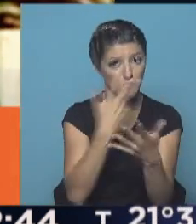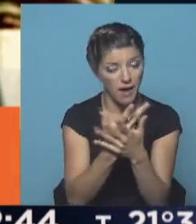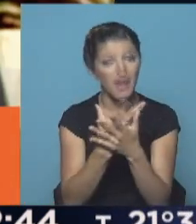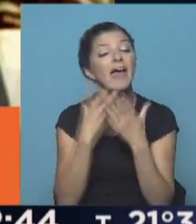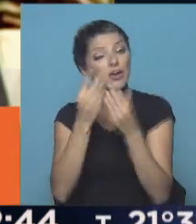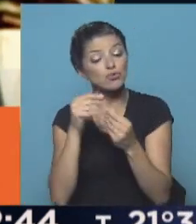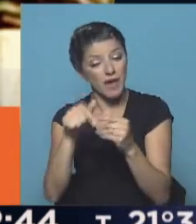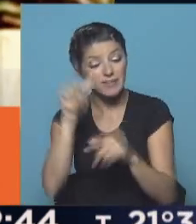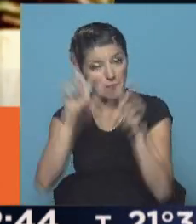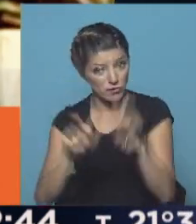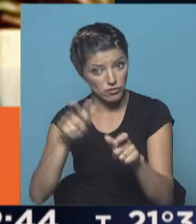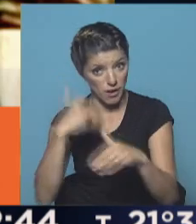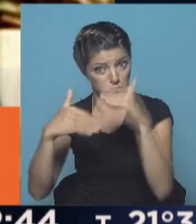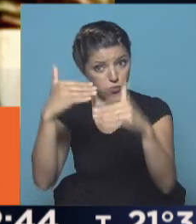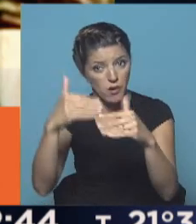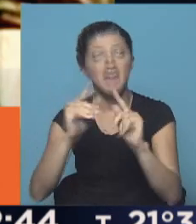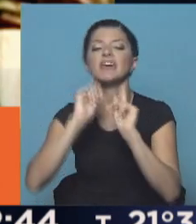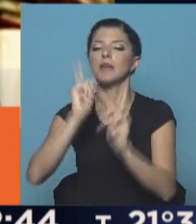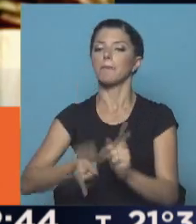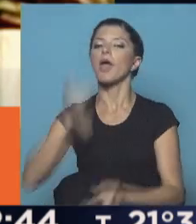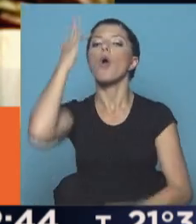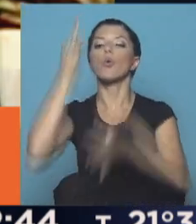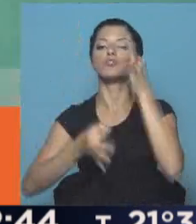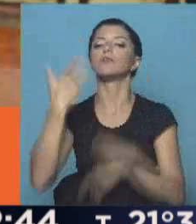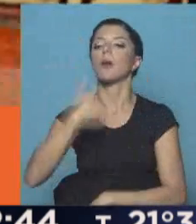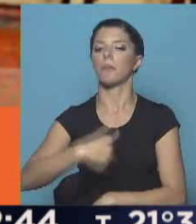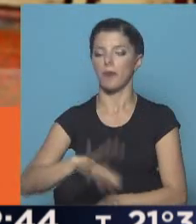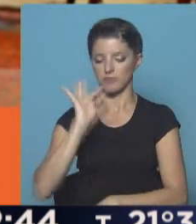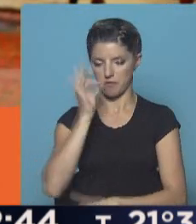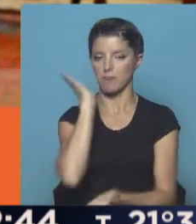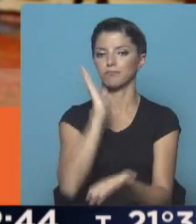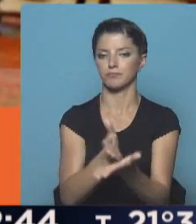víctimas, y la justicia será sabia.